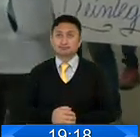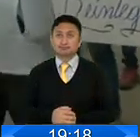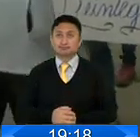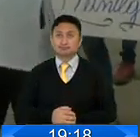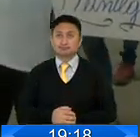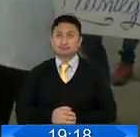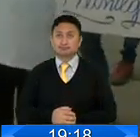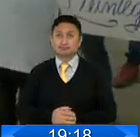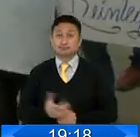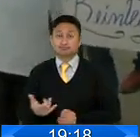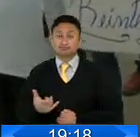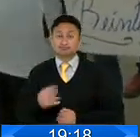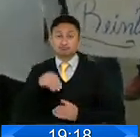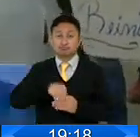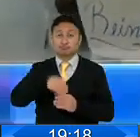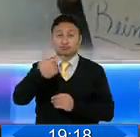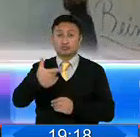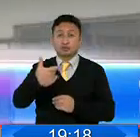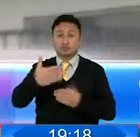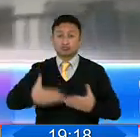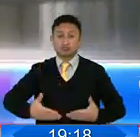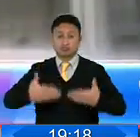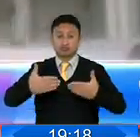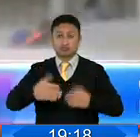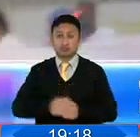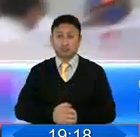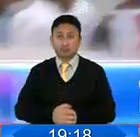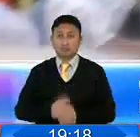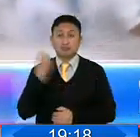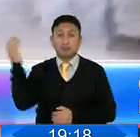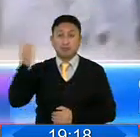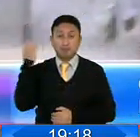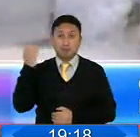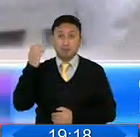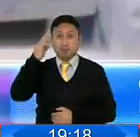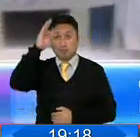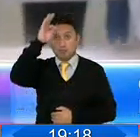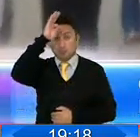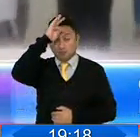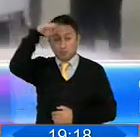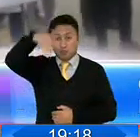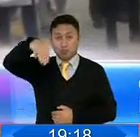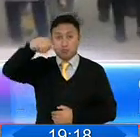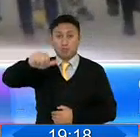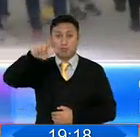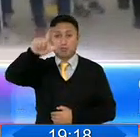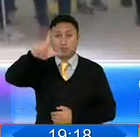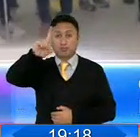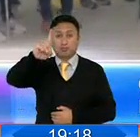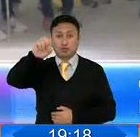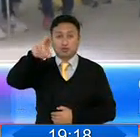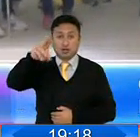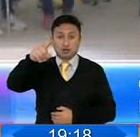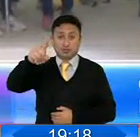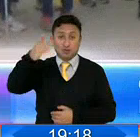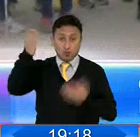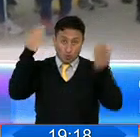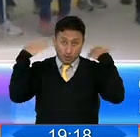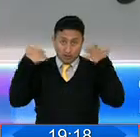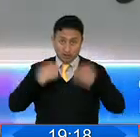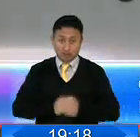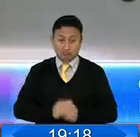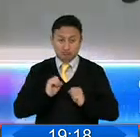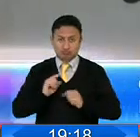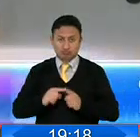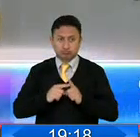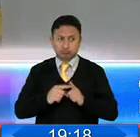Se apostaron por unos minutos en la puerta principal del área de emergencia del Hospital Teodoro Maldonado Carbo del IES en Guayaquil para